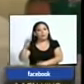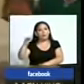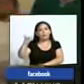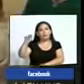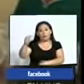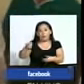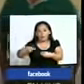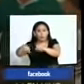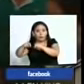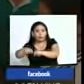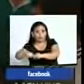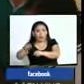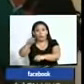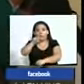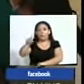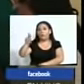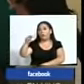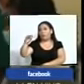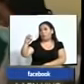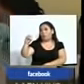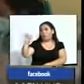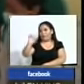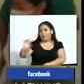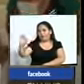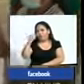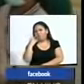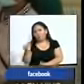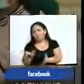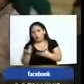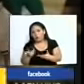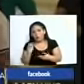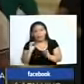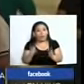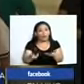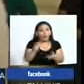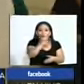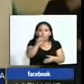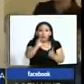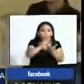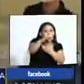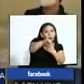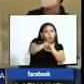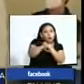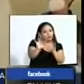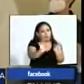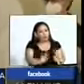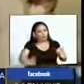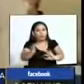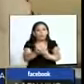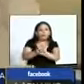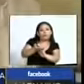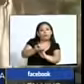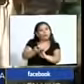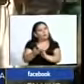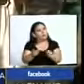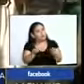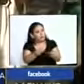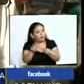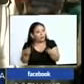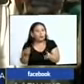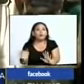Unión Europea y otras organizaciones, lanzaron la iniciativa Semilla Comunitaria para el Mejoramiento Económico. Esta es una propuesta